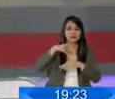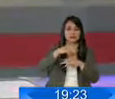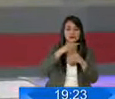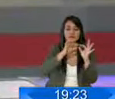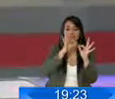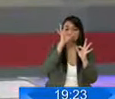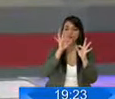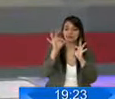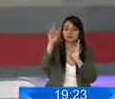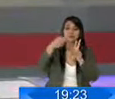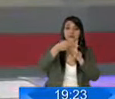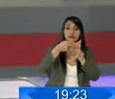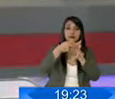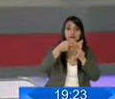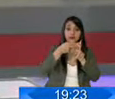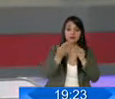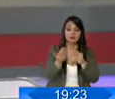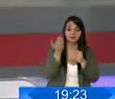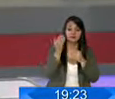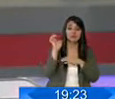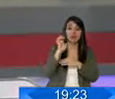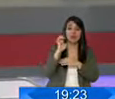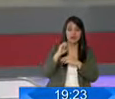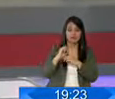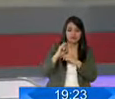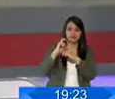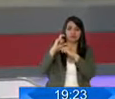Censos, INEC, en enero se registró una inflación del